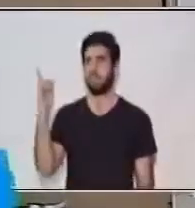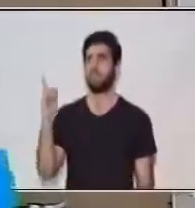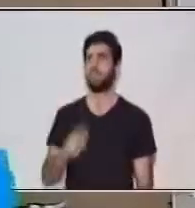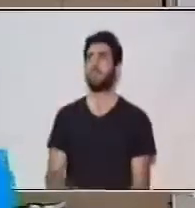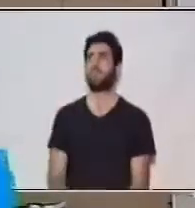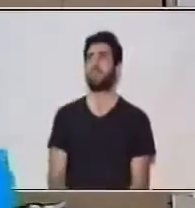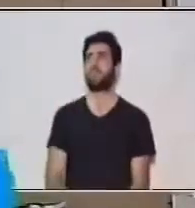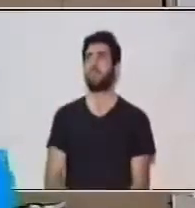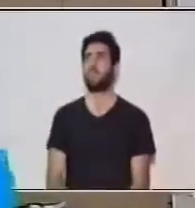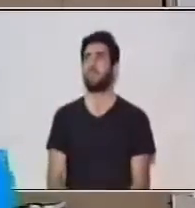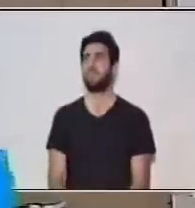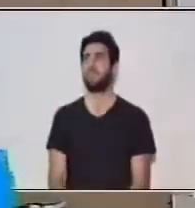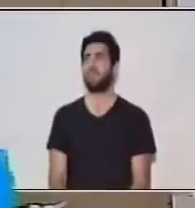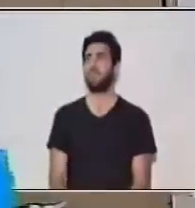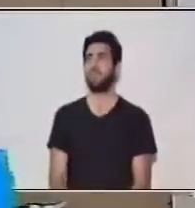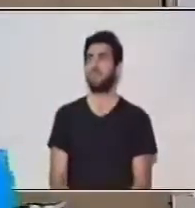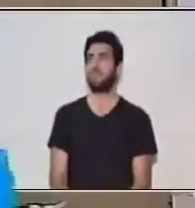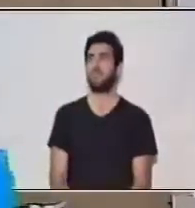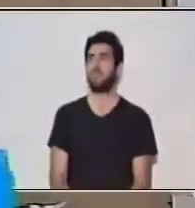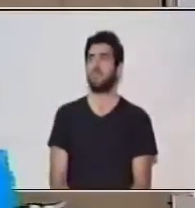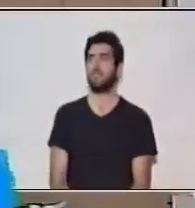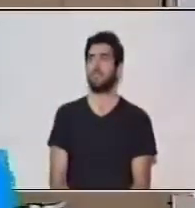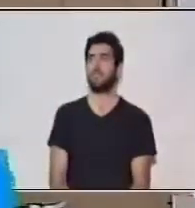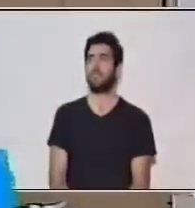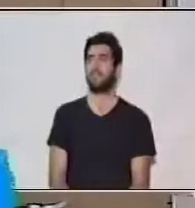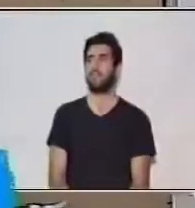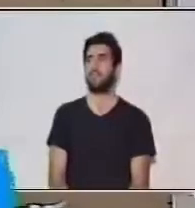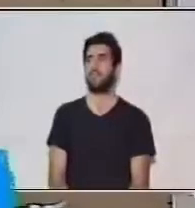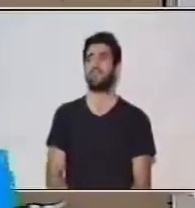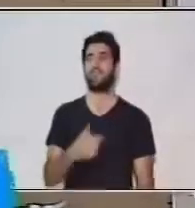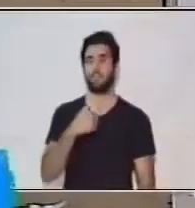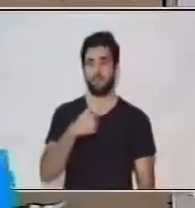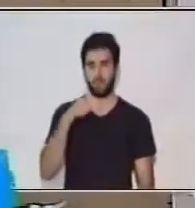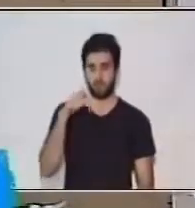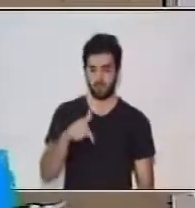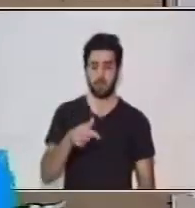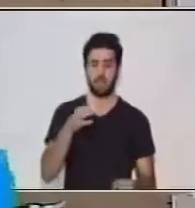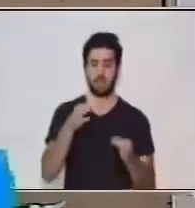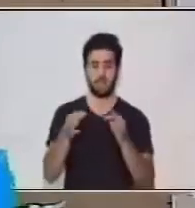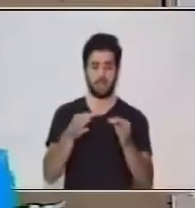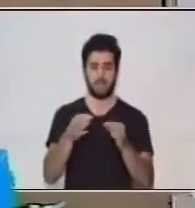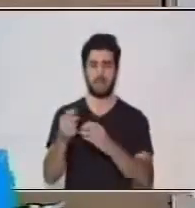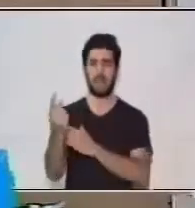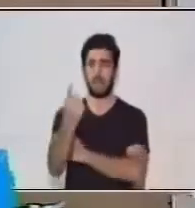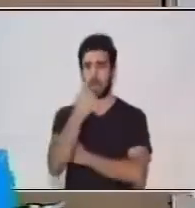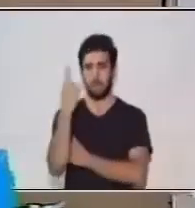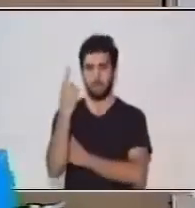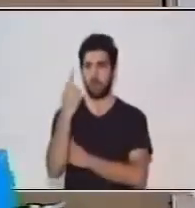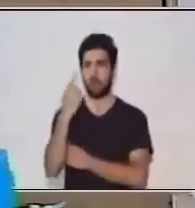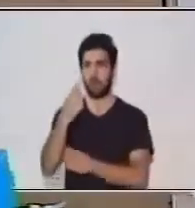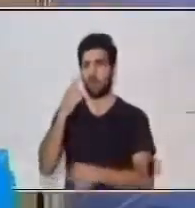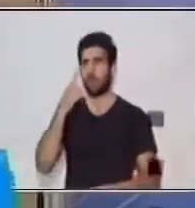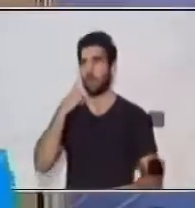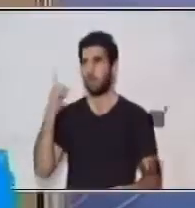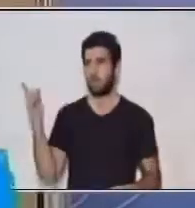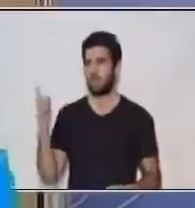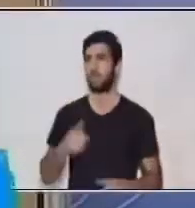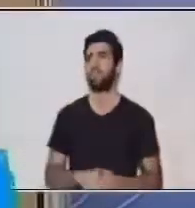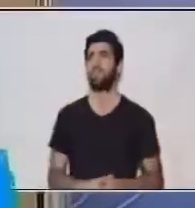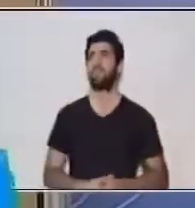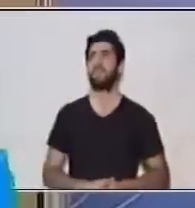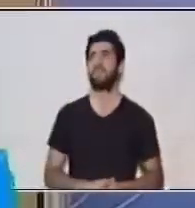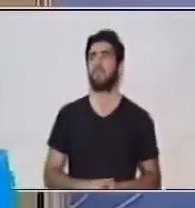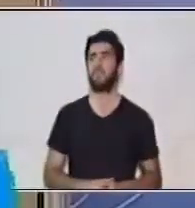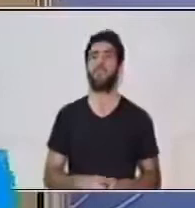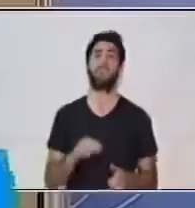aquí podemos explicar algo muy importante que quiero compartir con ustedes, ¿sí? Bien, tenemos aquí nuestro vector.